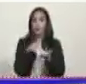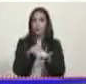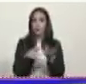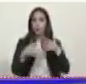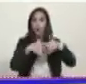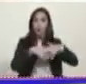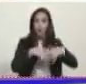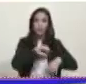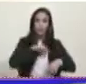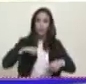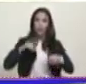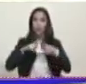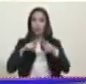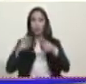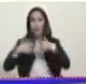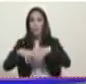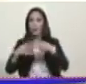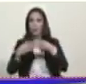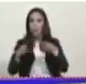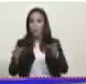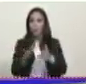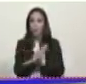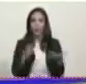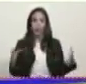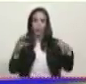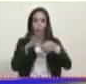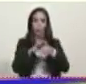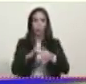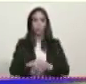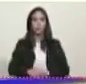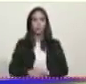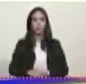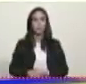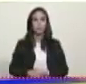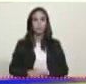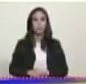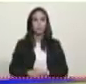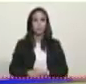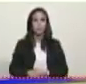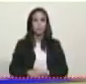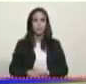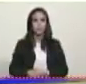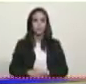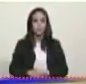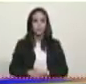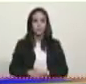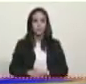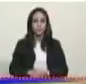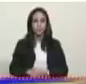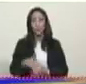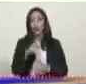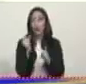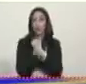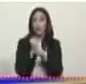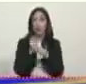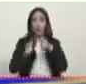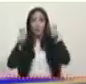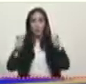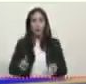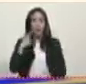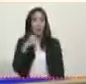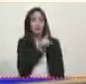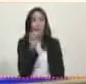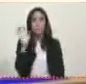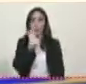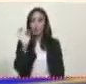a la empresa privada como a la empresa nacional. La mano de obra es